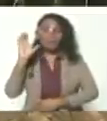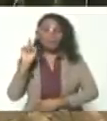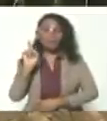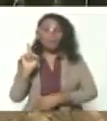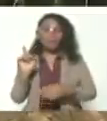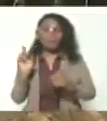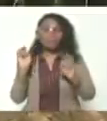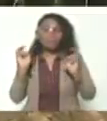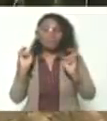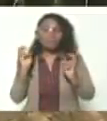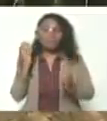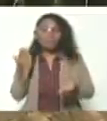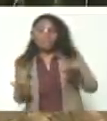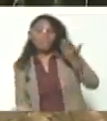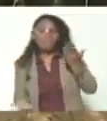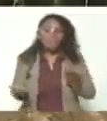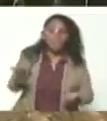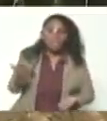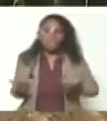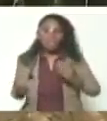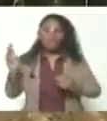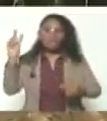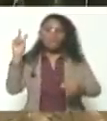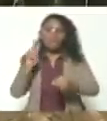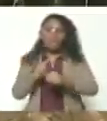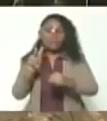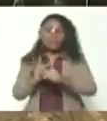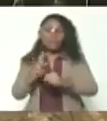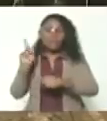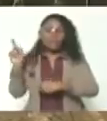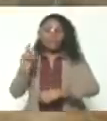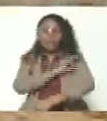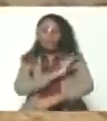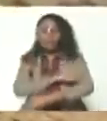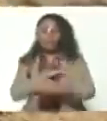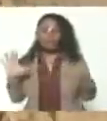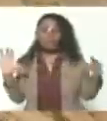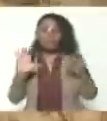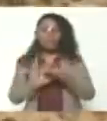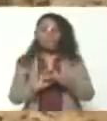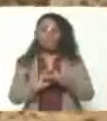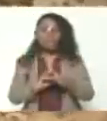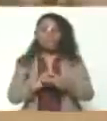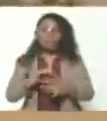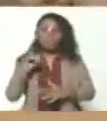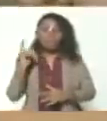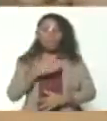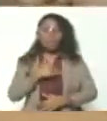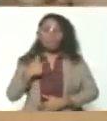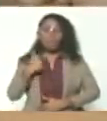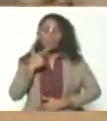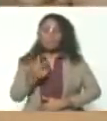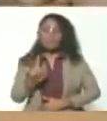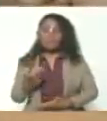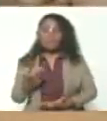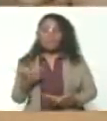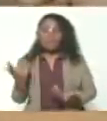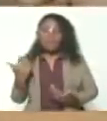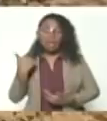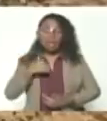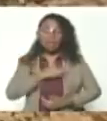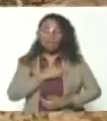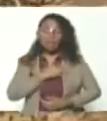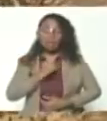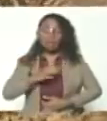de desestabilización, de violencia, estas fuerzas combinadas de comando, mi comandante en jefe, queremos decirle que cuente con